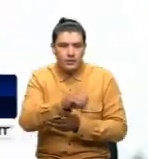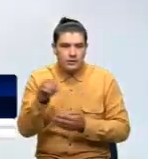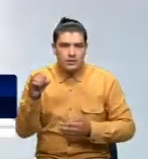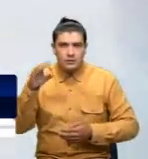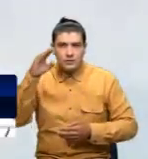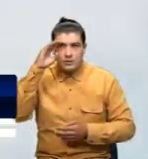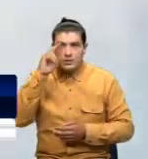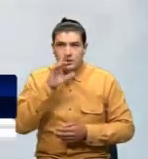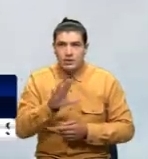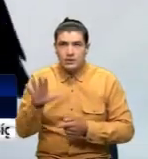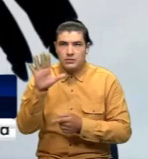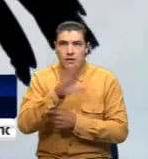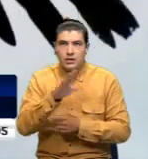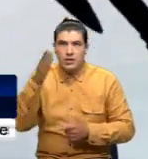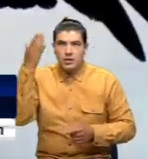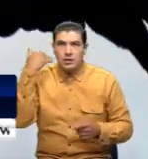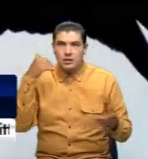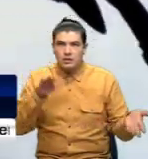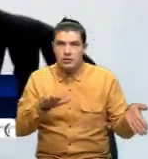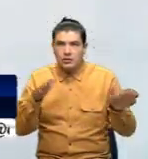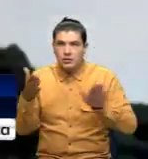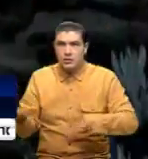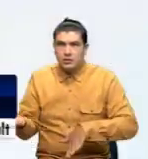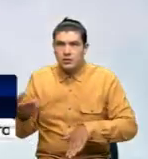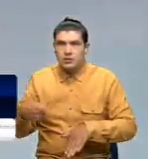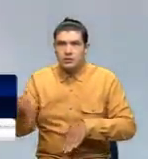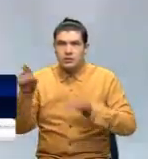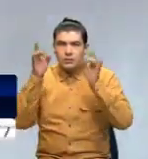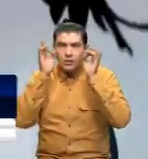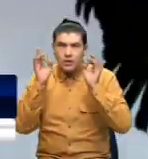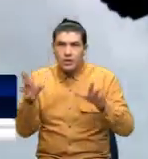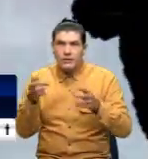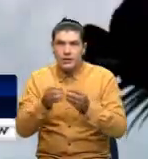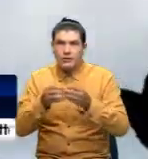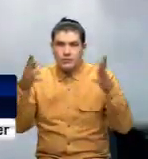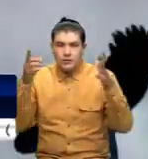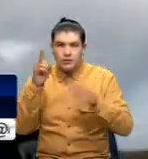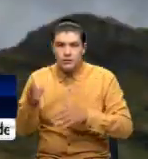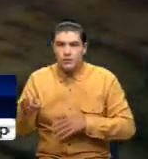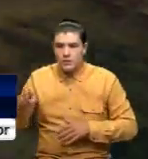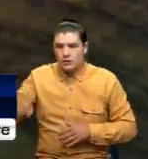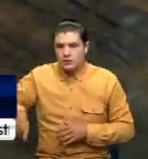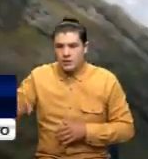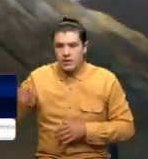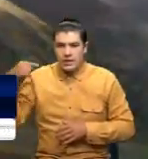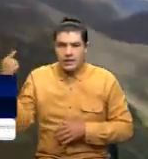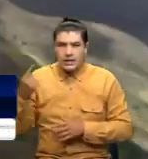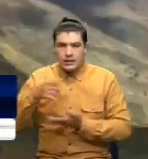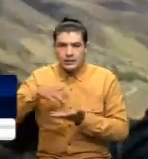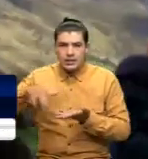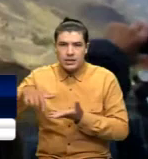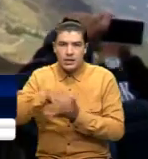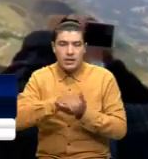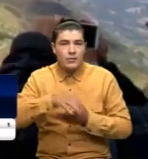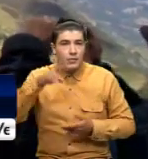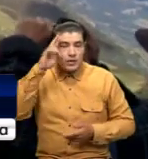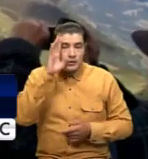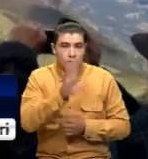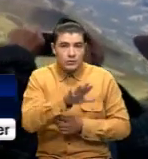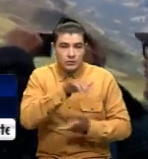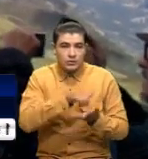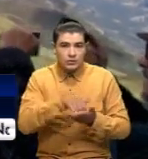que cayeron desafortunadamente en ese vil atentado de la escuela gran santander es todo lo que necesitan todos los